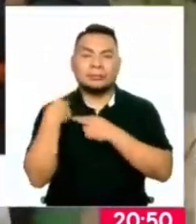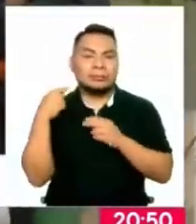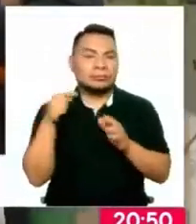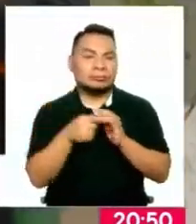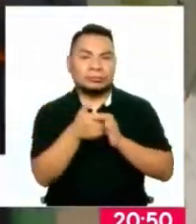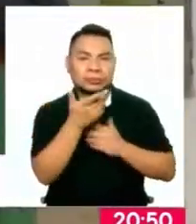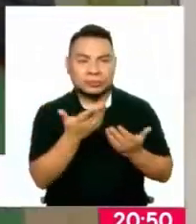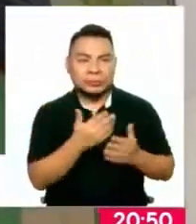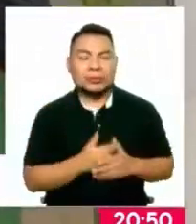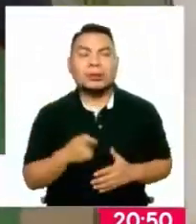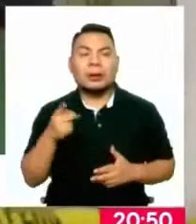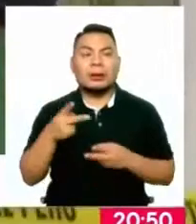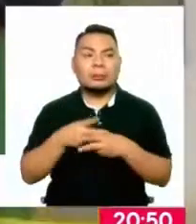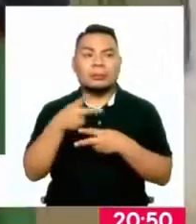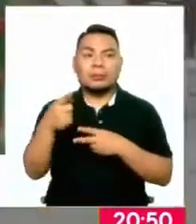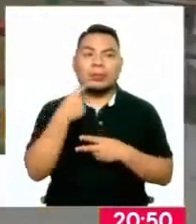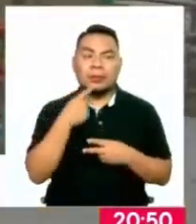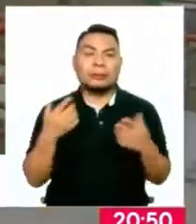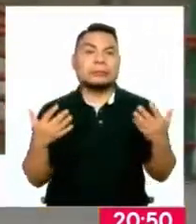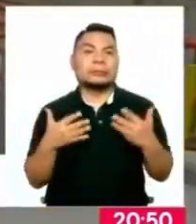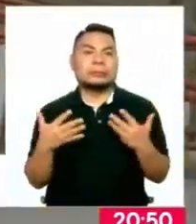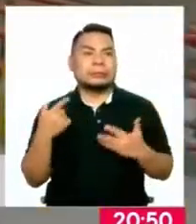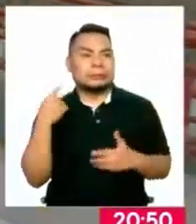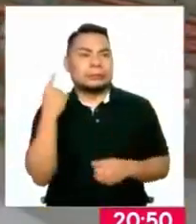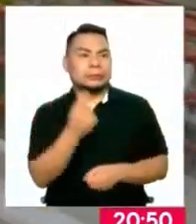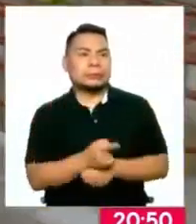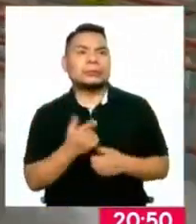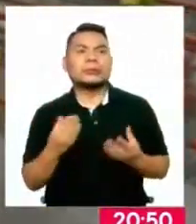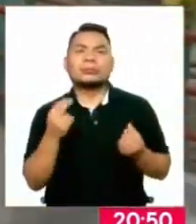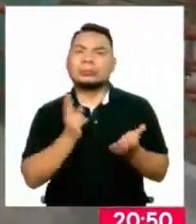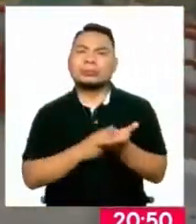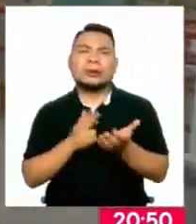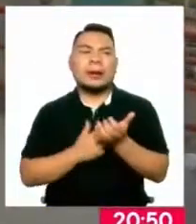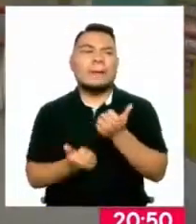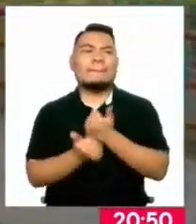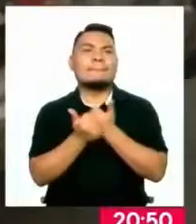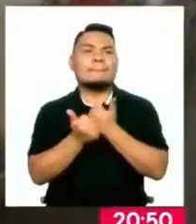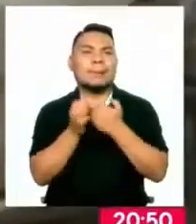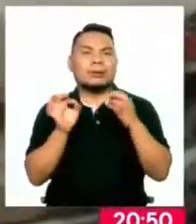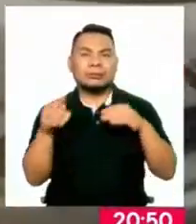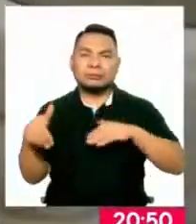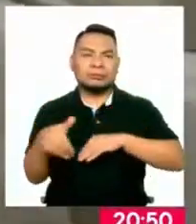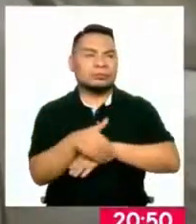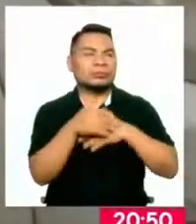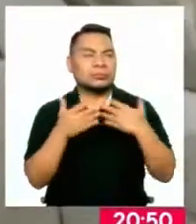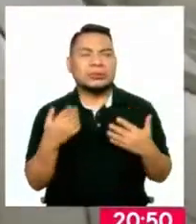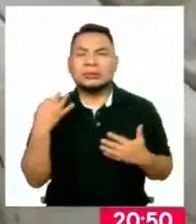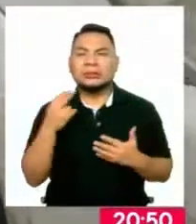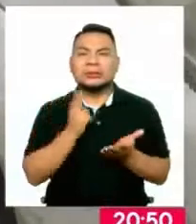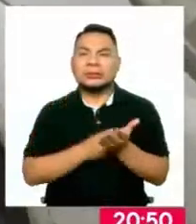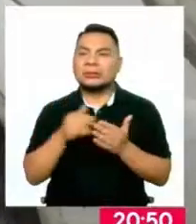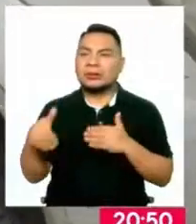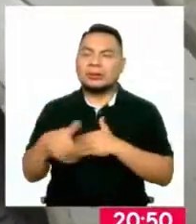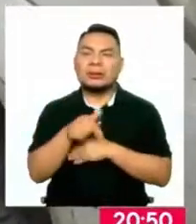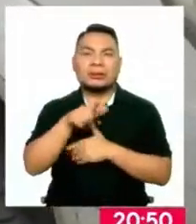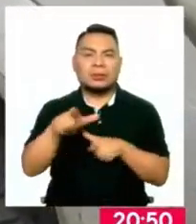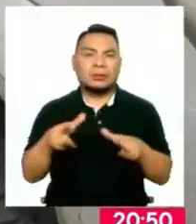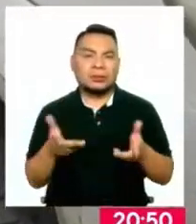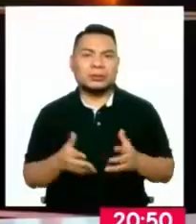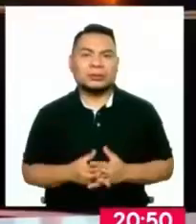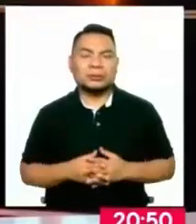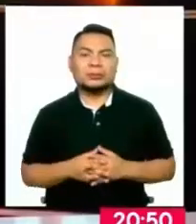responsables. En tanto, los vecinos con temor denunciaron la ola de inseguridad ciudadana que se ha apoderado de las calles del